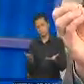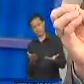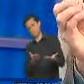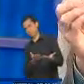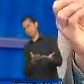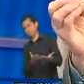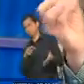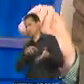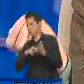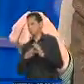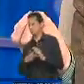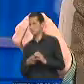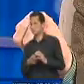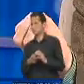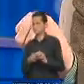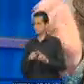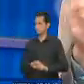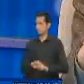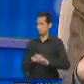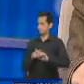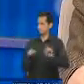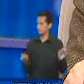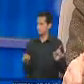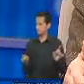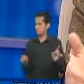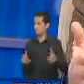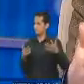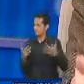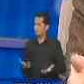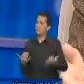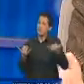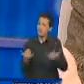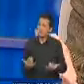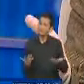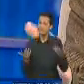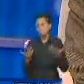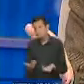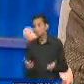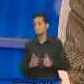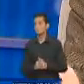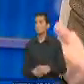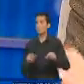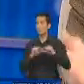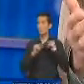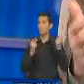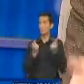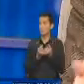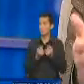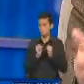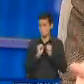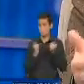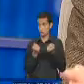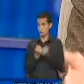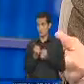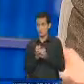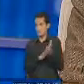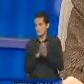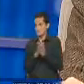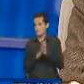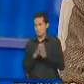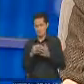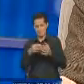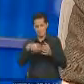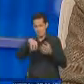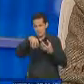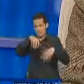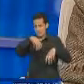la izquierda y la derecha. Y eso es lo que hace lastimosamente que los movimientos sociales estén tan profundamente divididos,